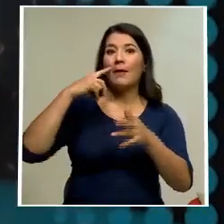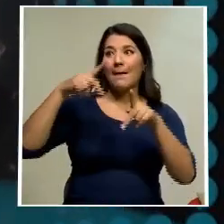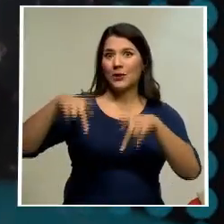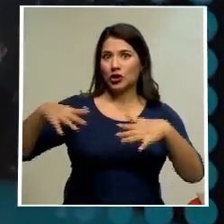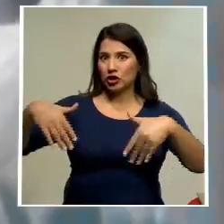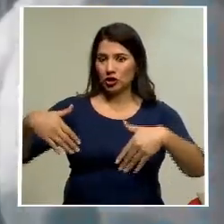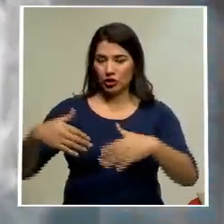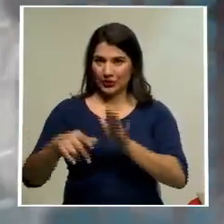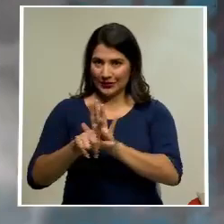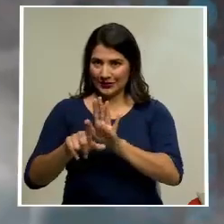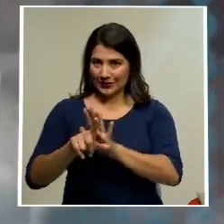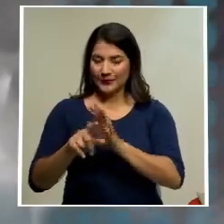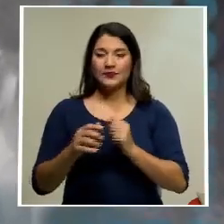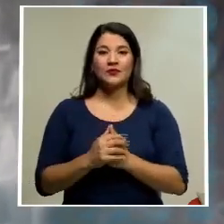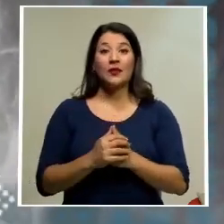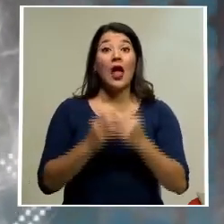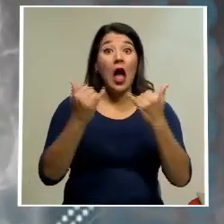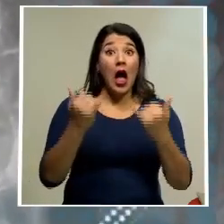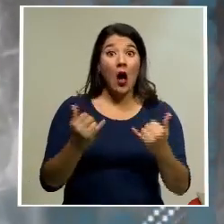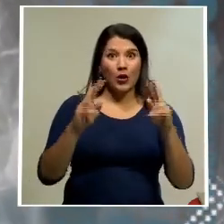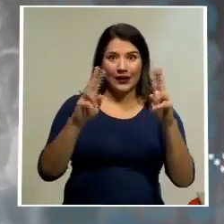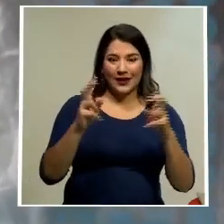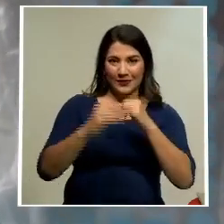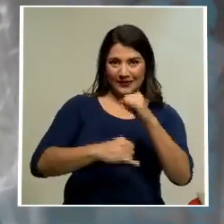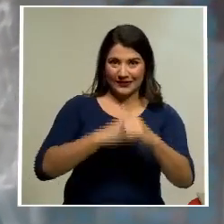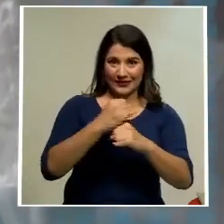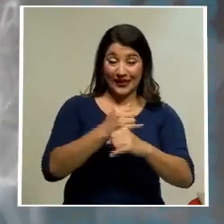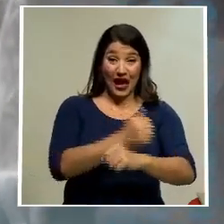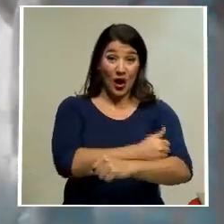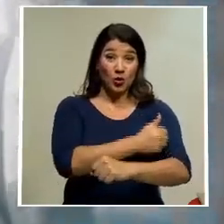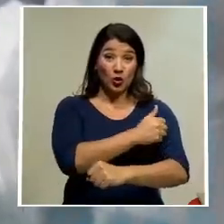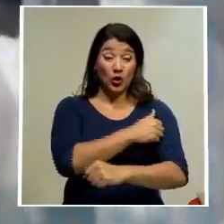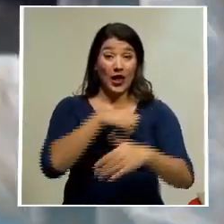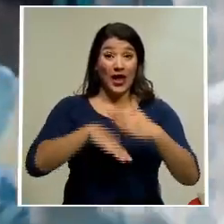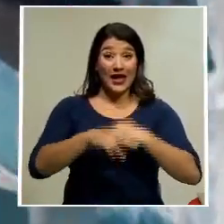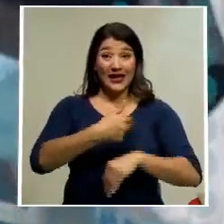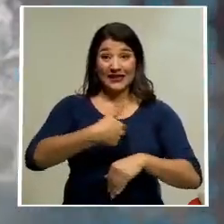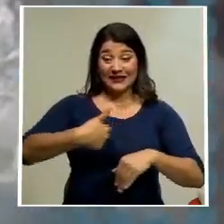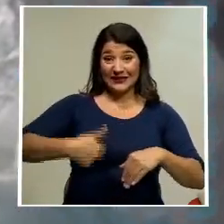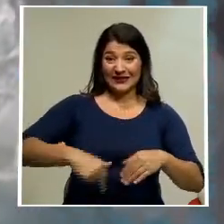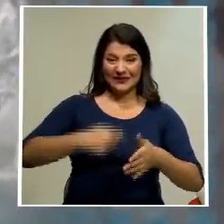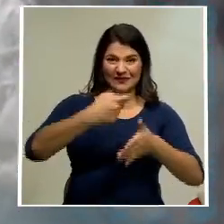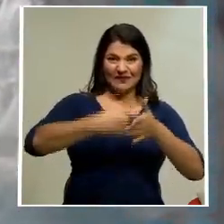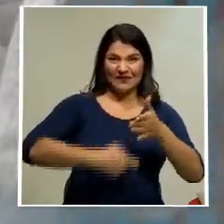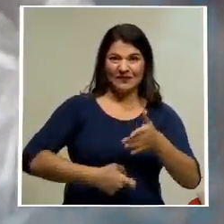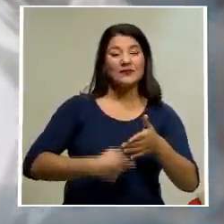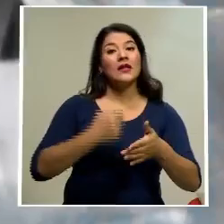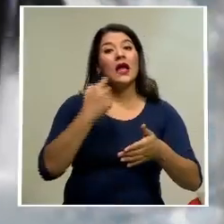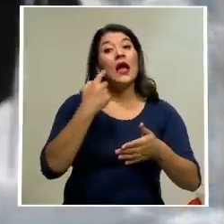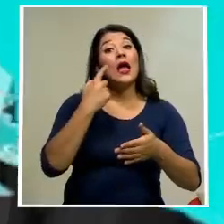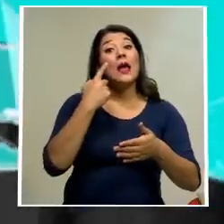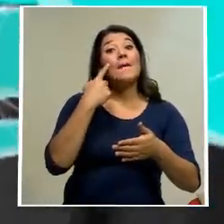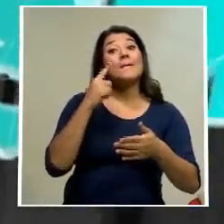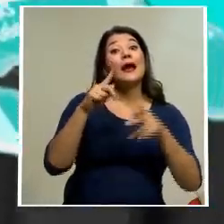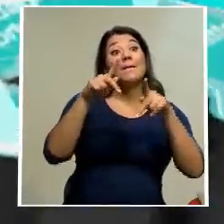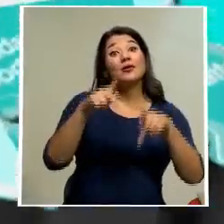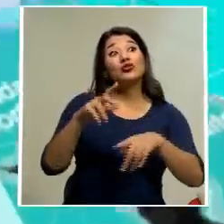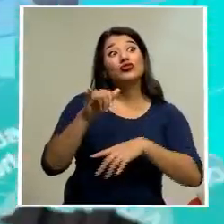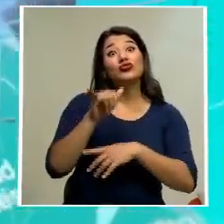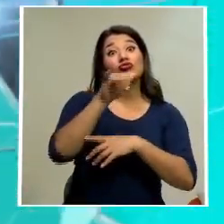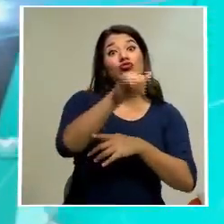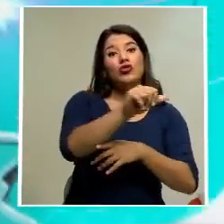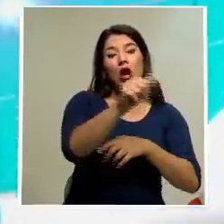de una nueva ola de COVID-19, las autoridades en China endurecieron las restricciones para quienes viajen al extranjero.